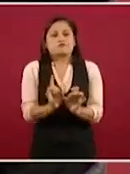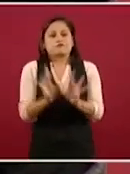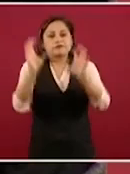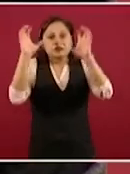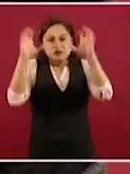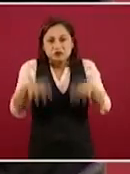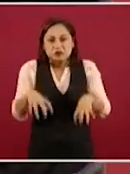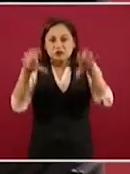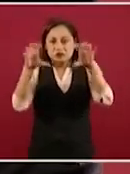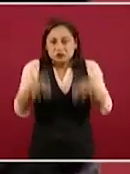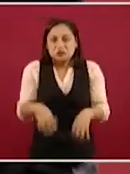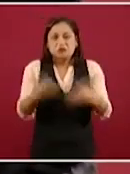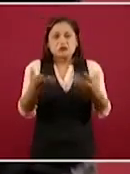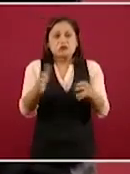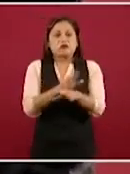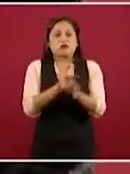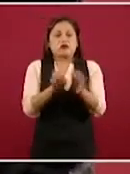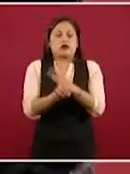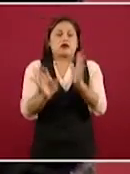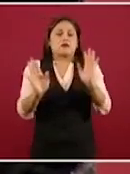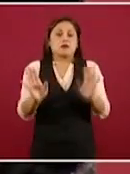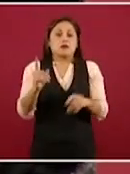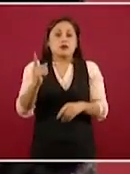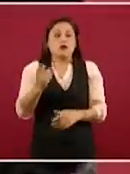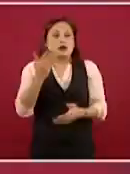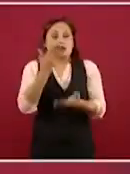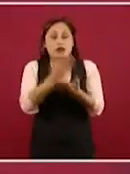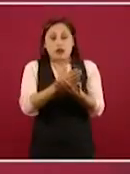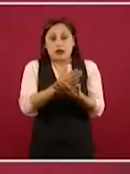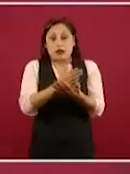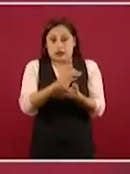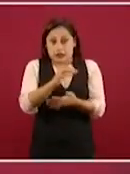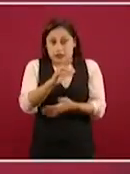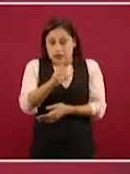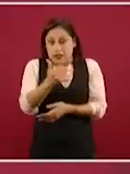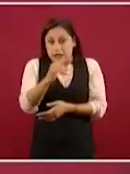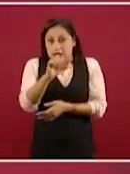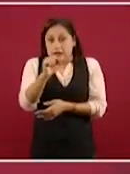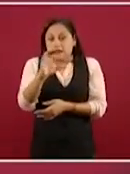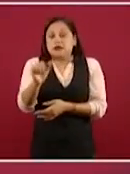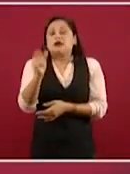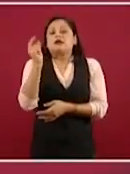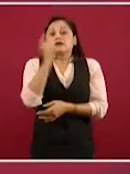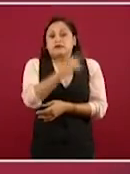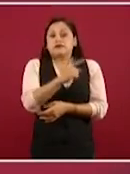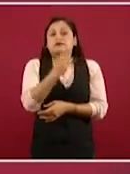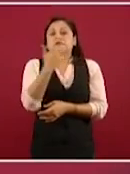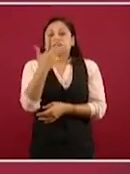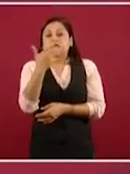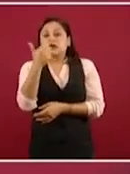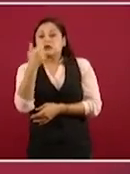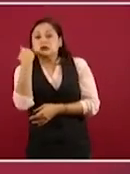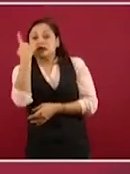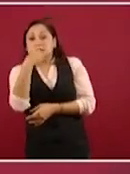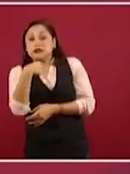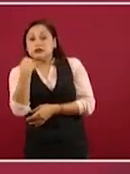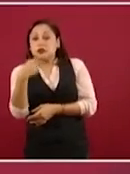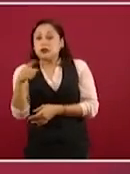para ir a la Yesca. Son 5 o 6 horas de